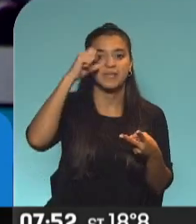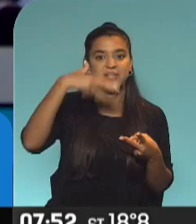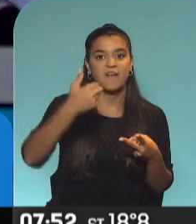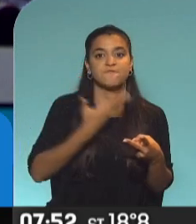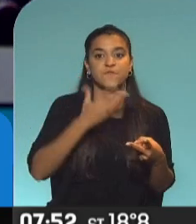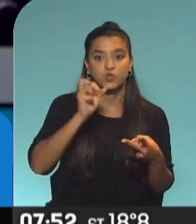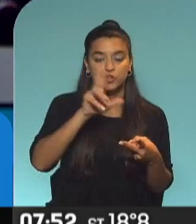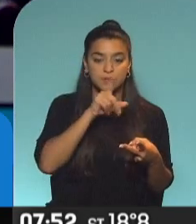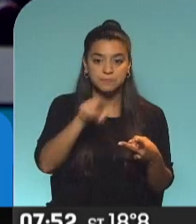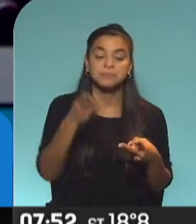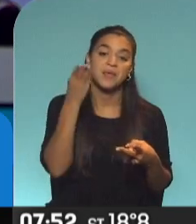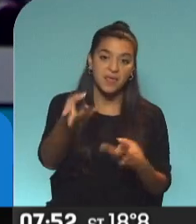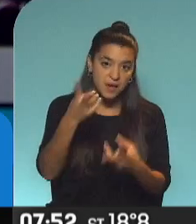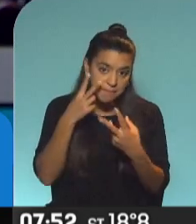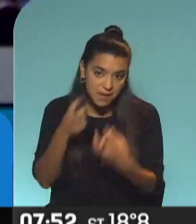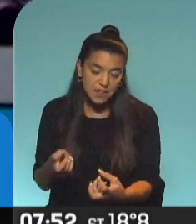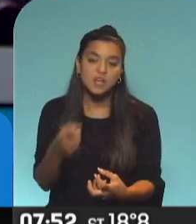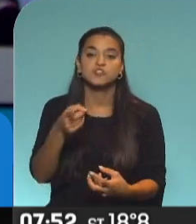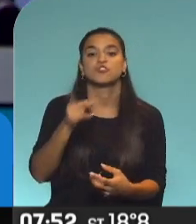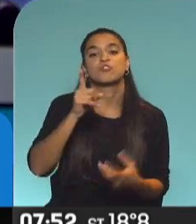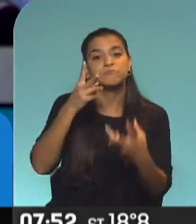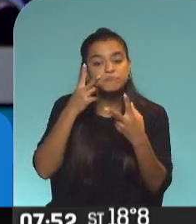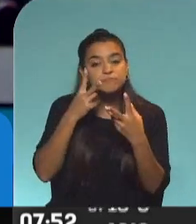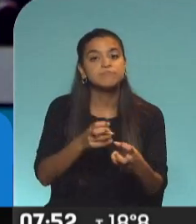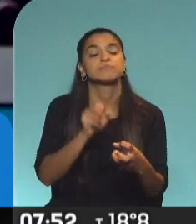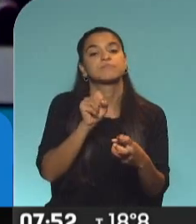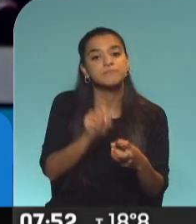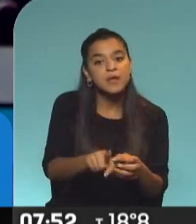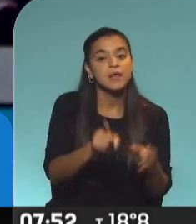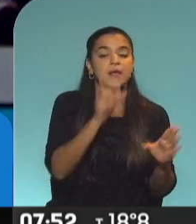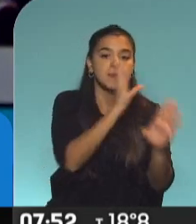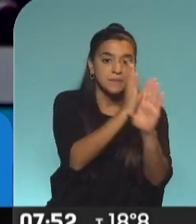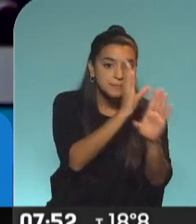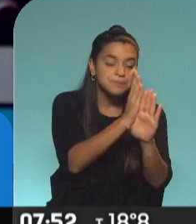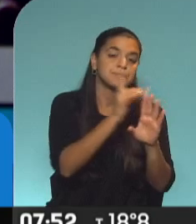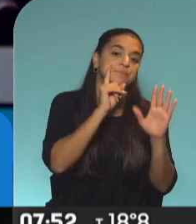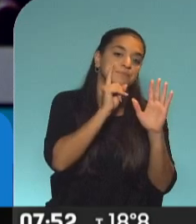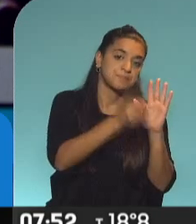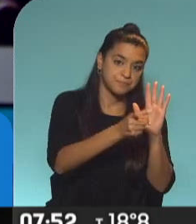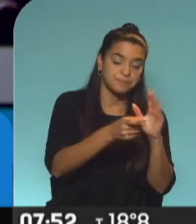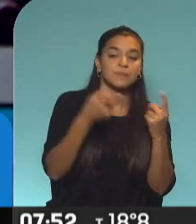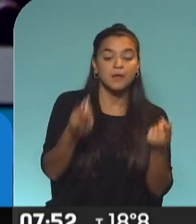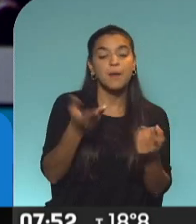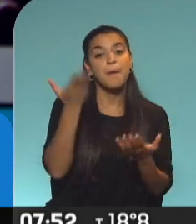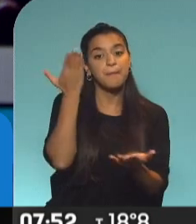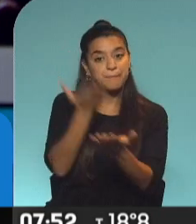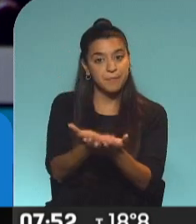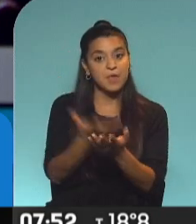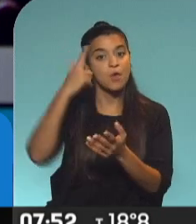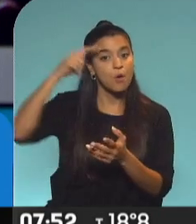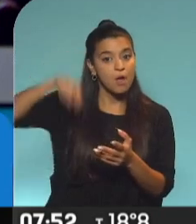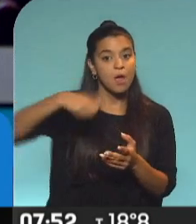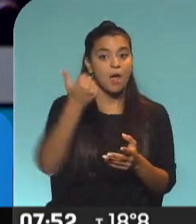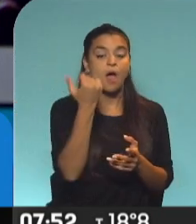pidieron la indagatoria en la causa que se investiga el espionaje ilegal en las cárceles esto se lo pidieron al juez juan